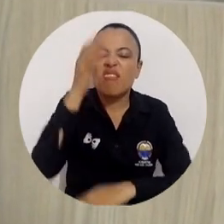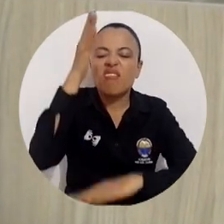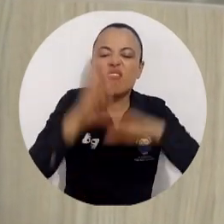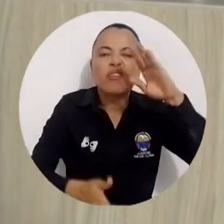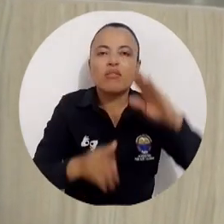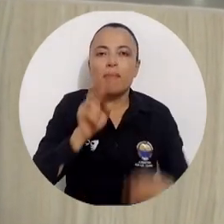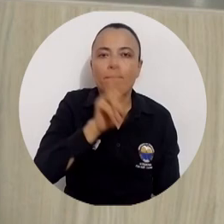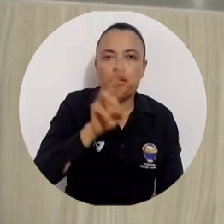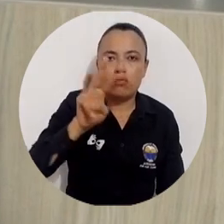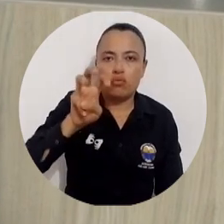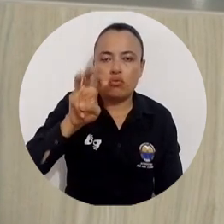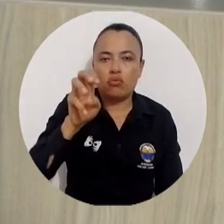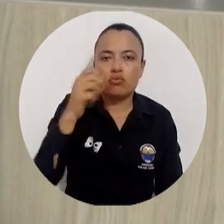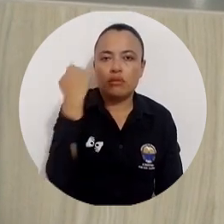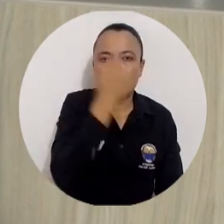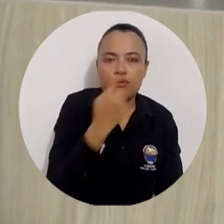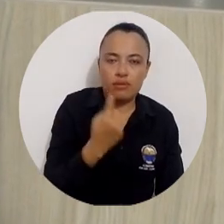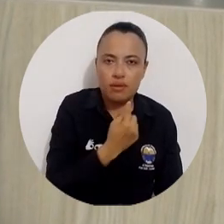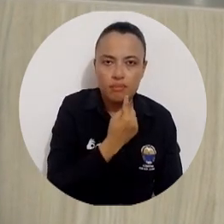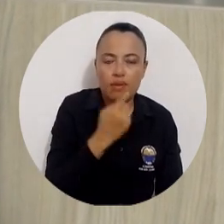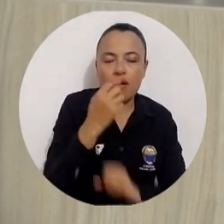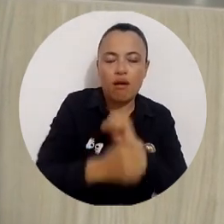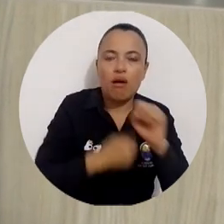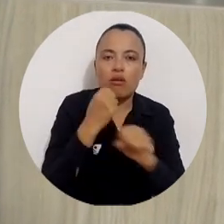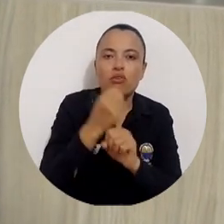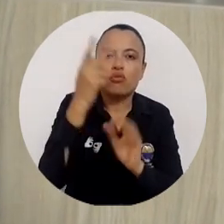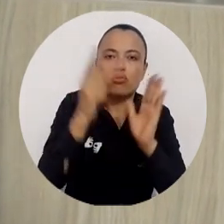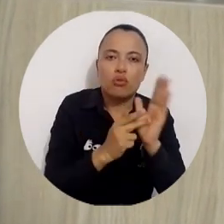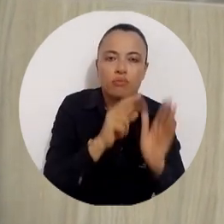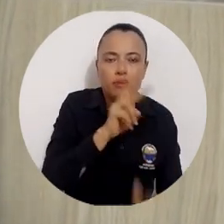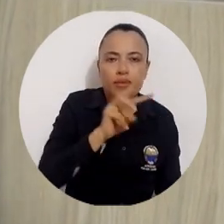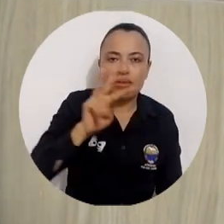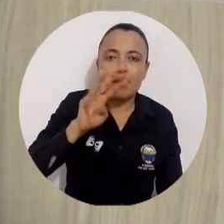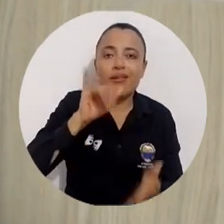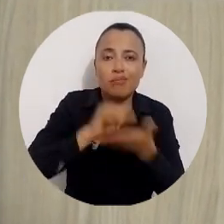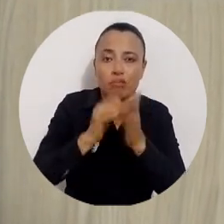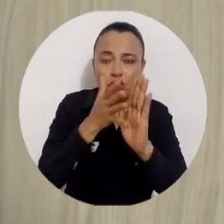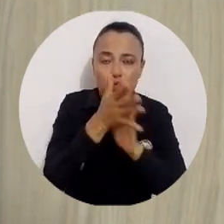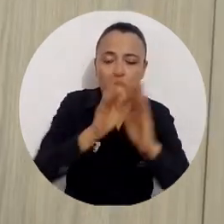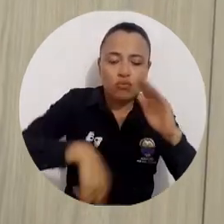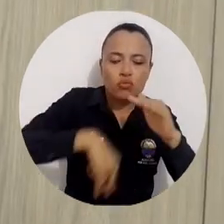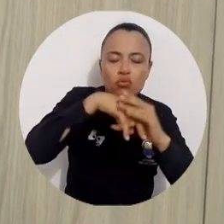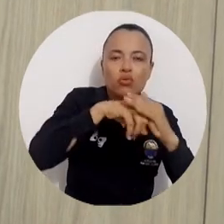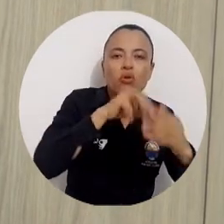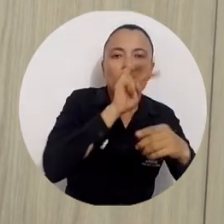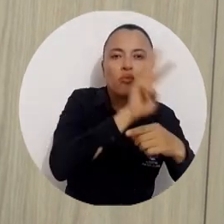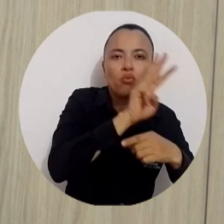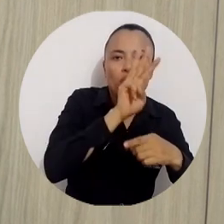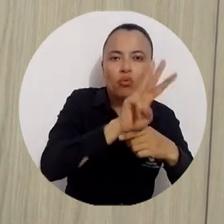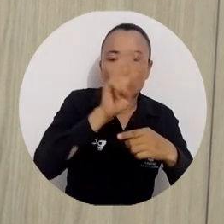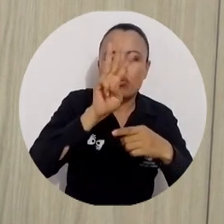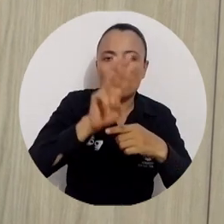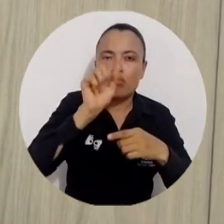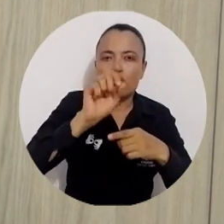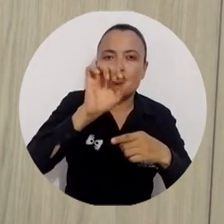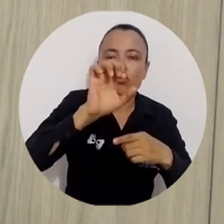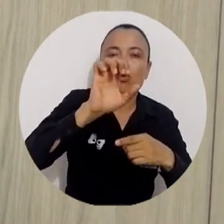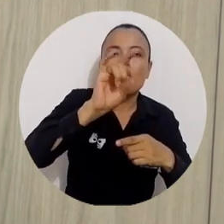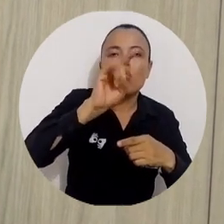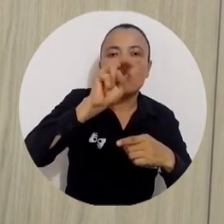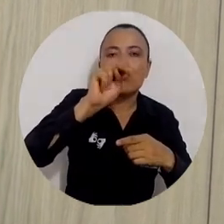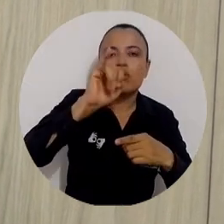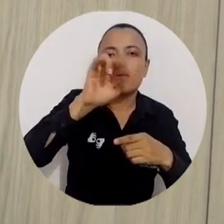más tardar el día 28 de septiembre de 2023. Toda esta información